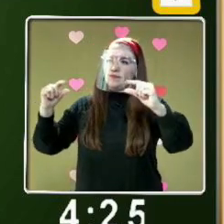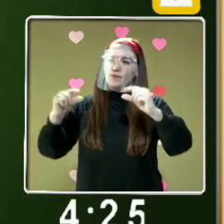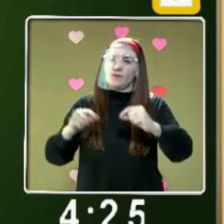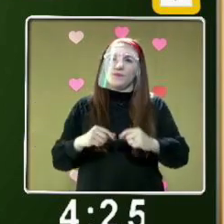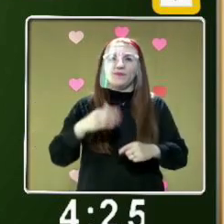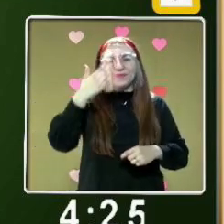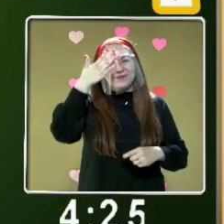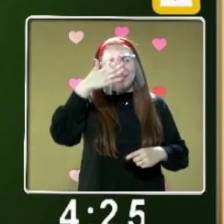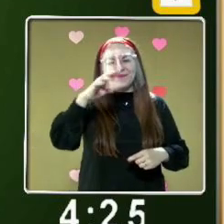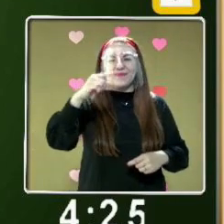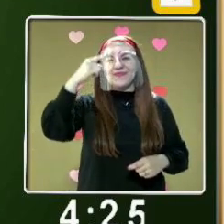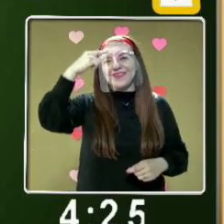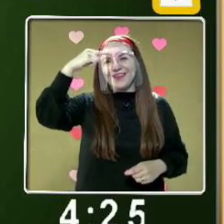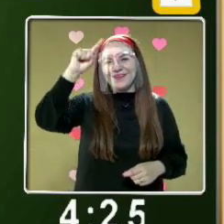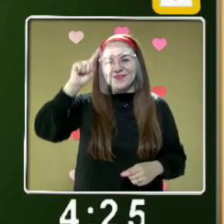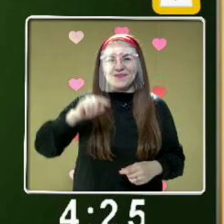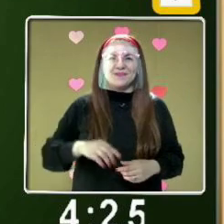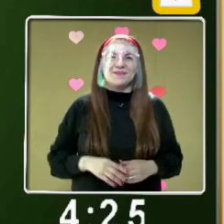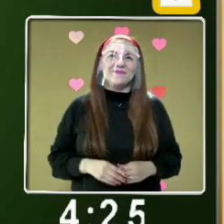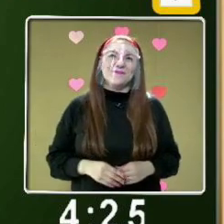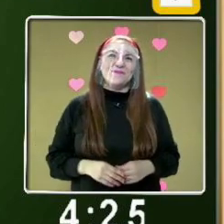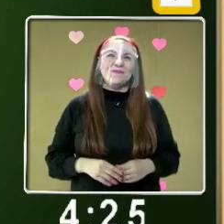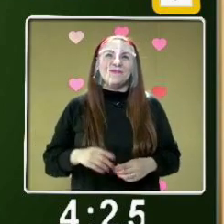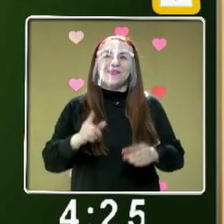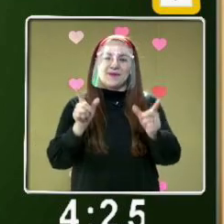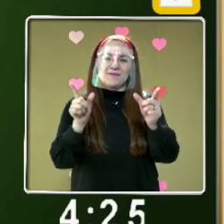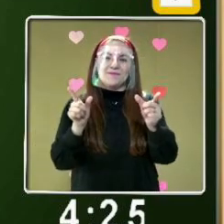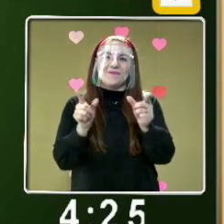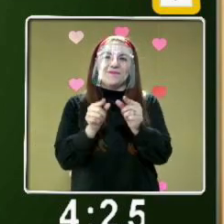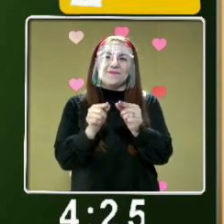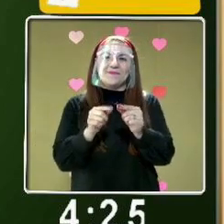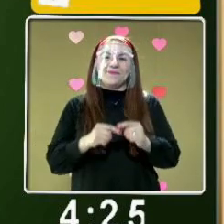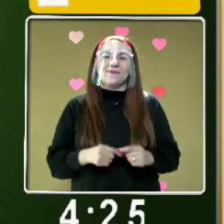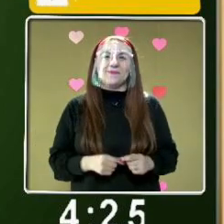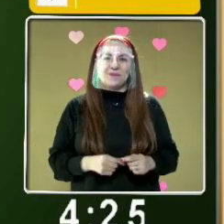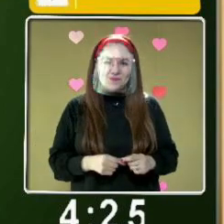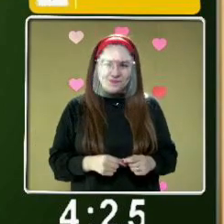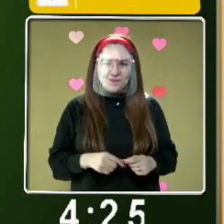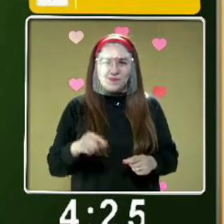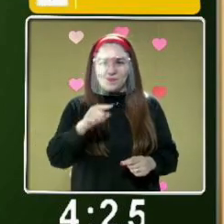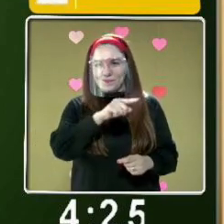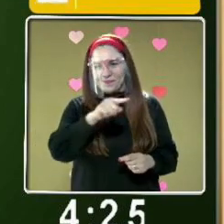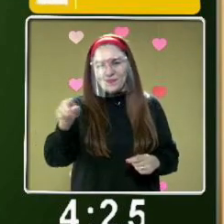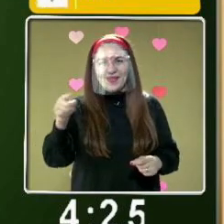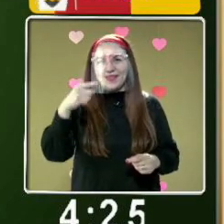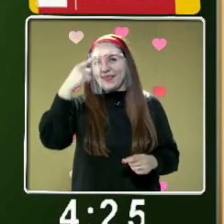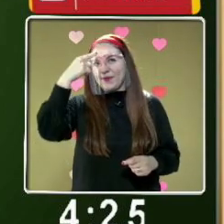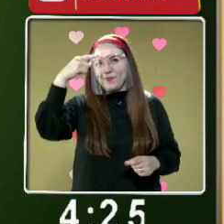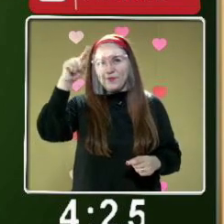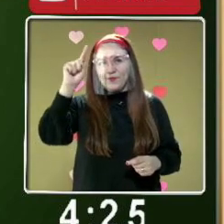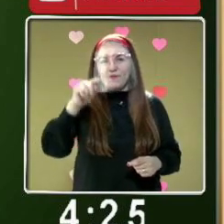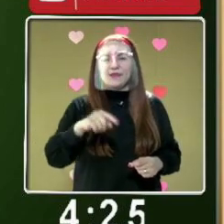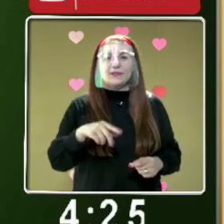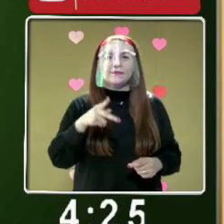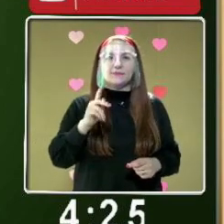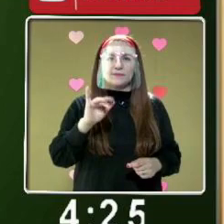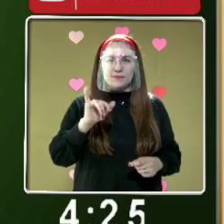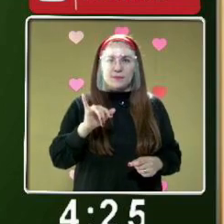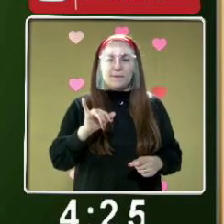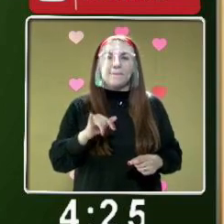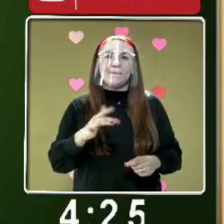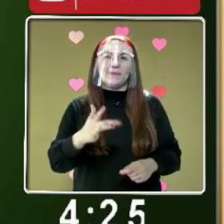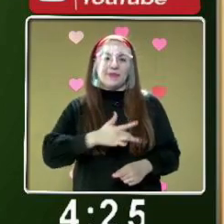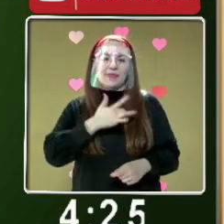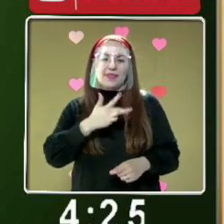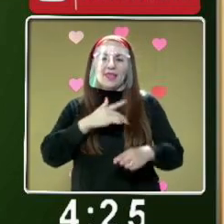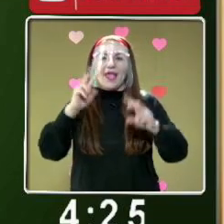está bien fácil. Estoy como aquí es una anotando. Palabra cortita, ni siquiera les dejamos más que una letra, porque está regalada, pero va en relación con nuestro